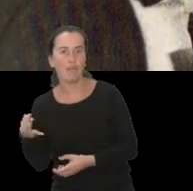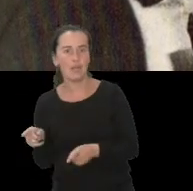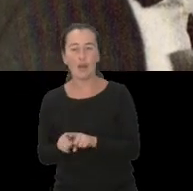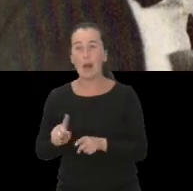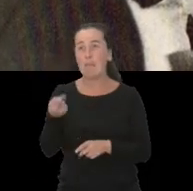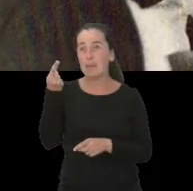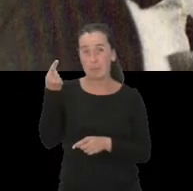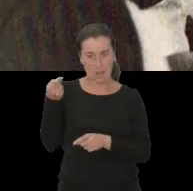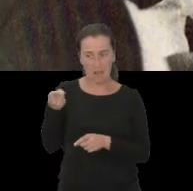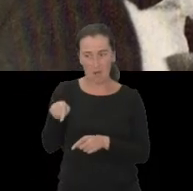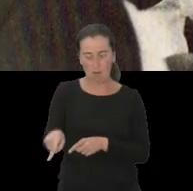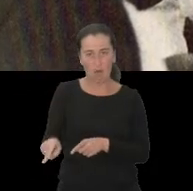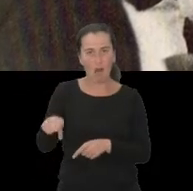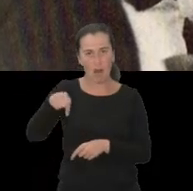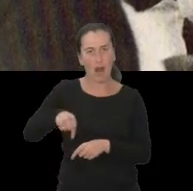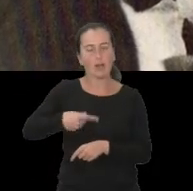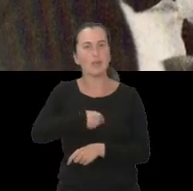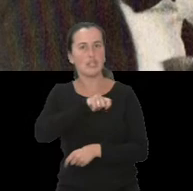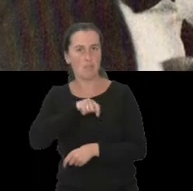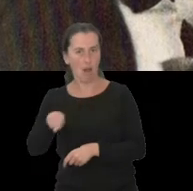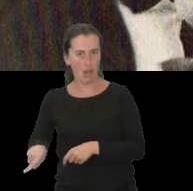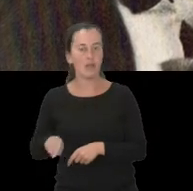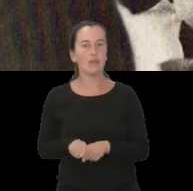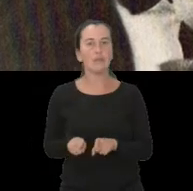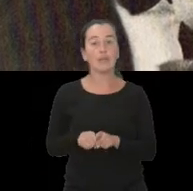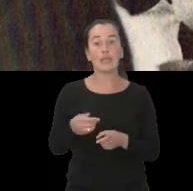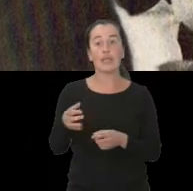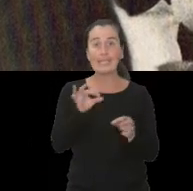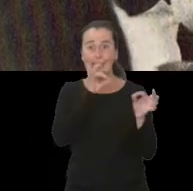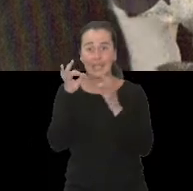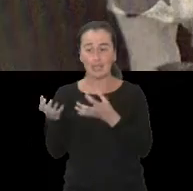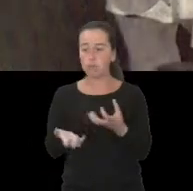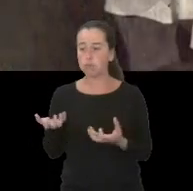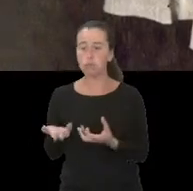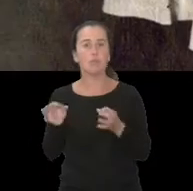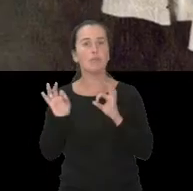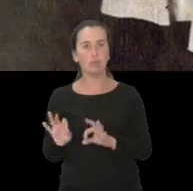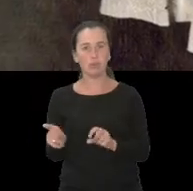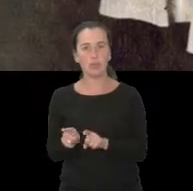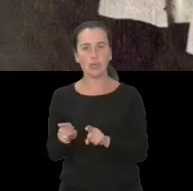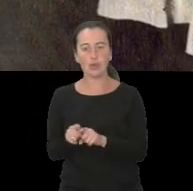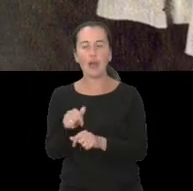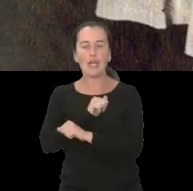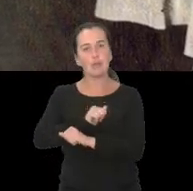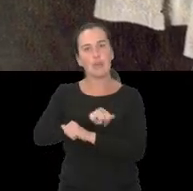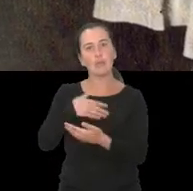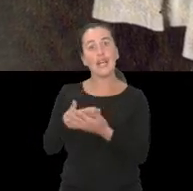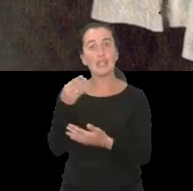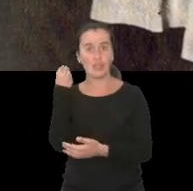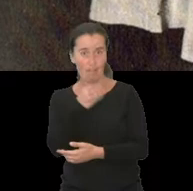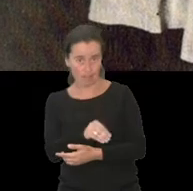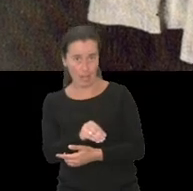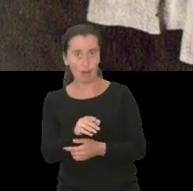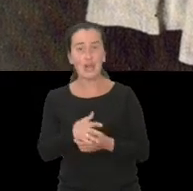este tipo en entrar en funcionamiento. Una vez cocida, la sardina se dejaba enfriar y secar